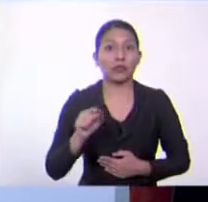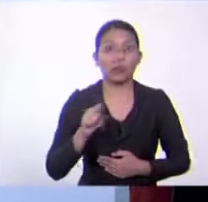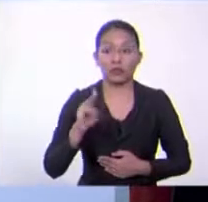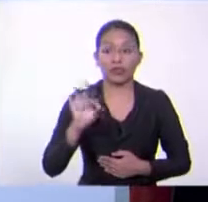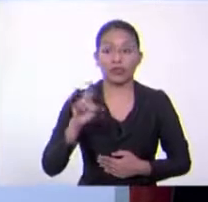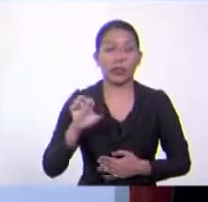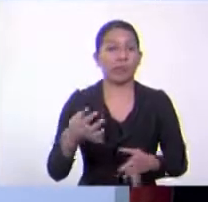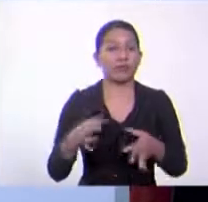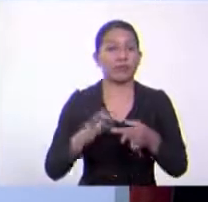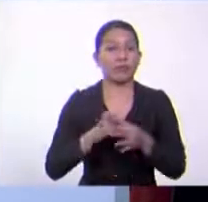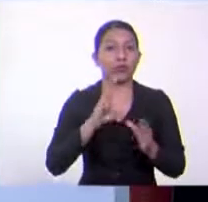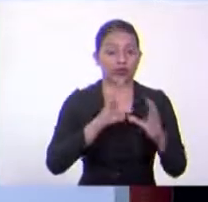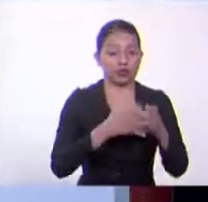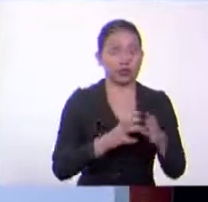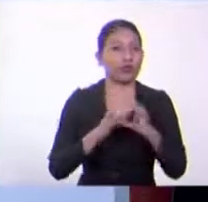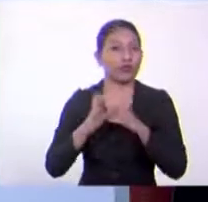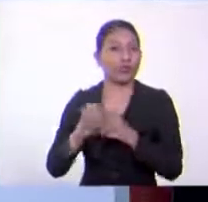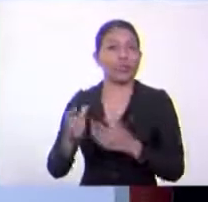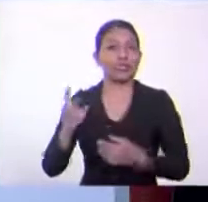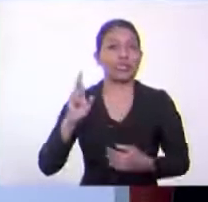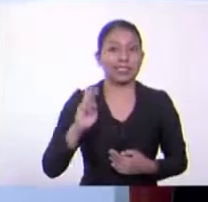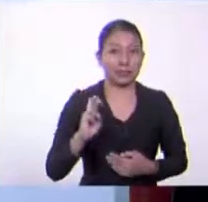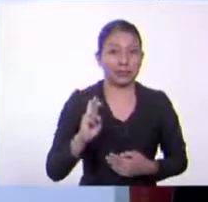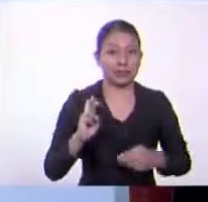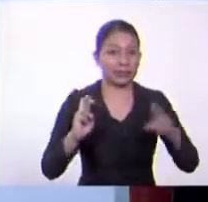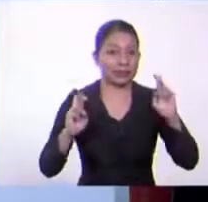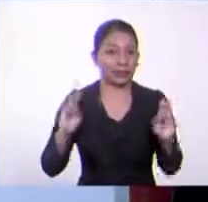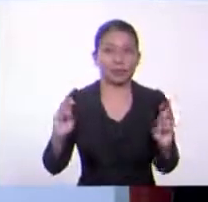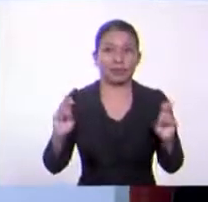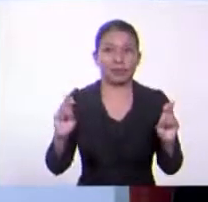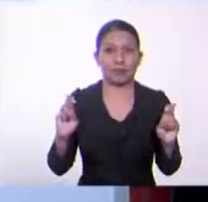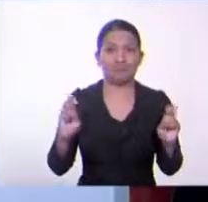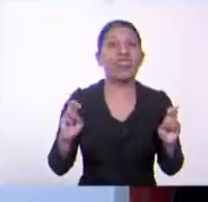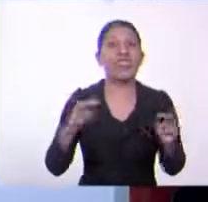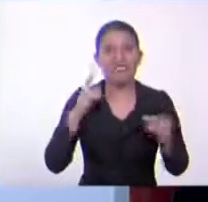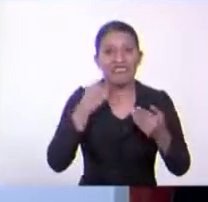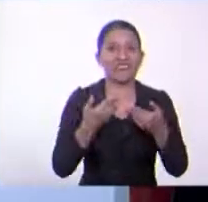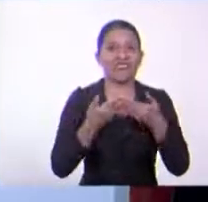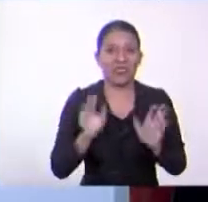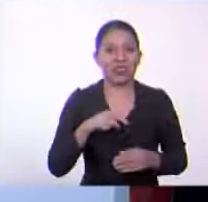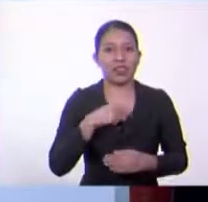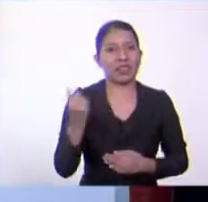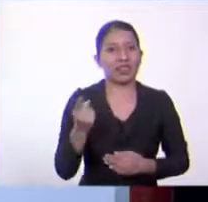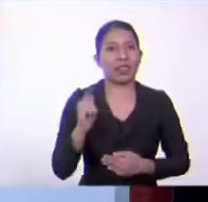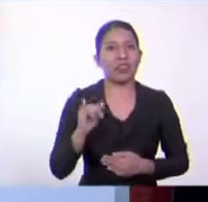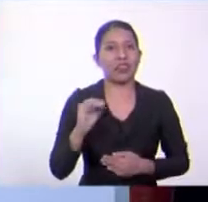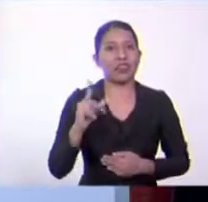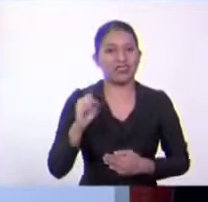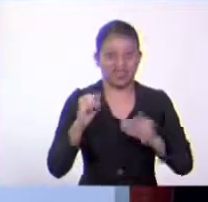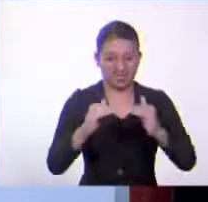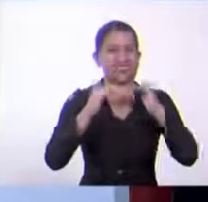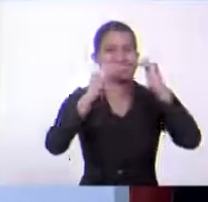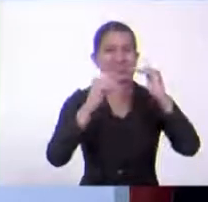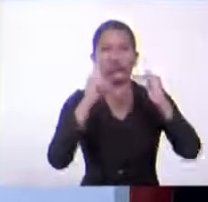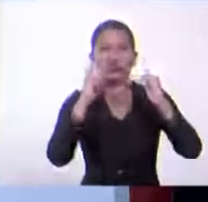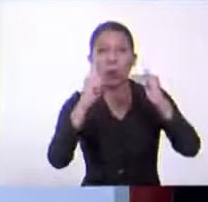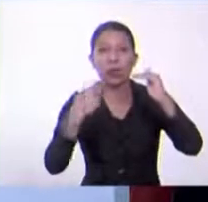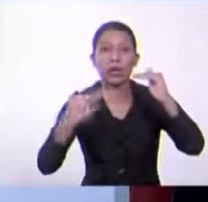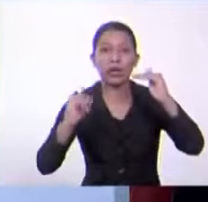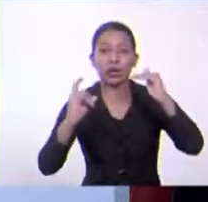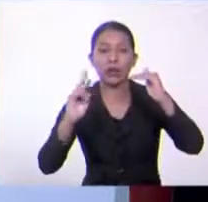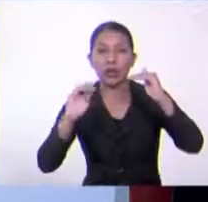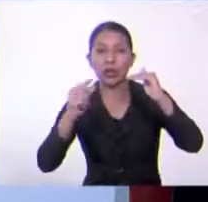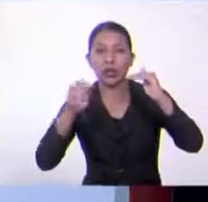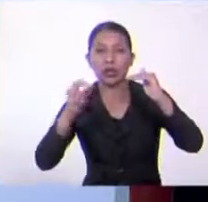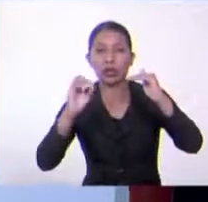a 2 grupos R. A diferencia de los tioles, que el azufre está unido a un hidrógeno,